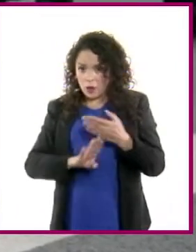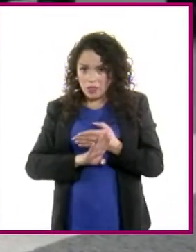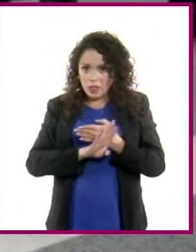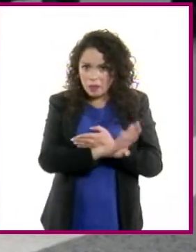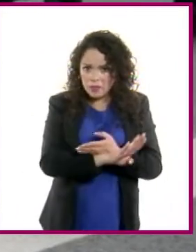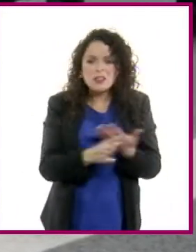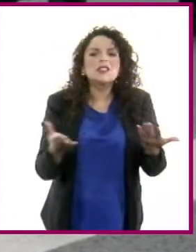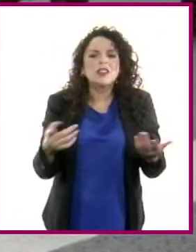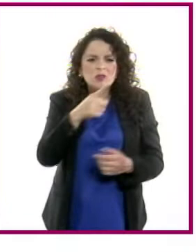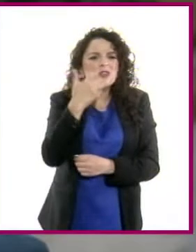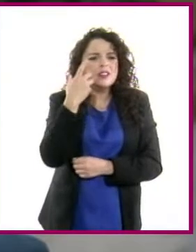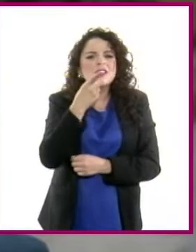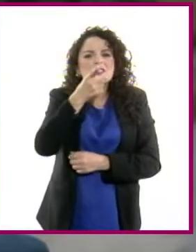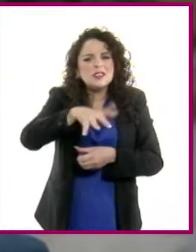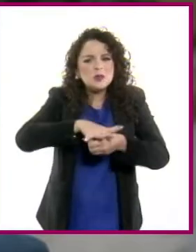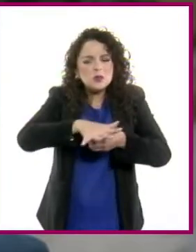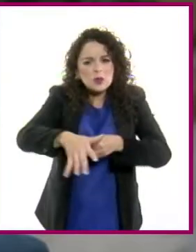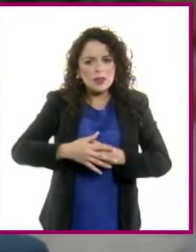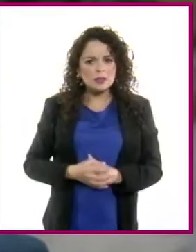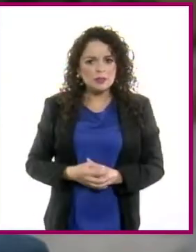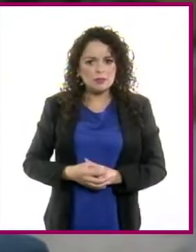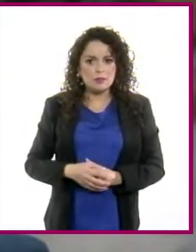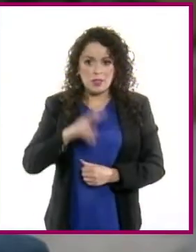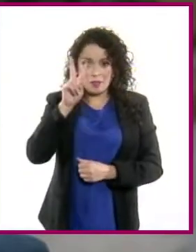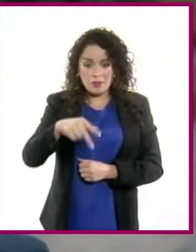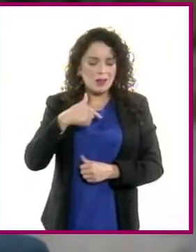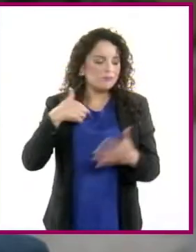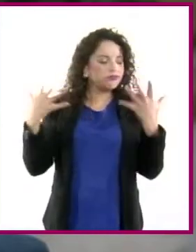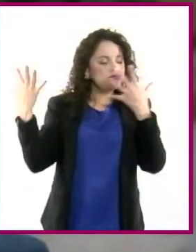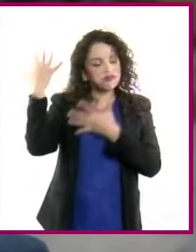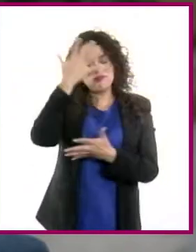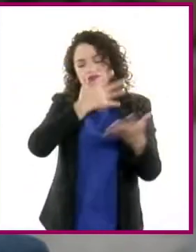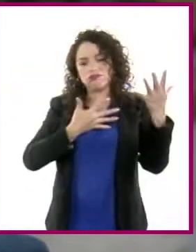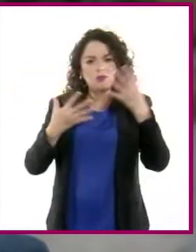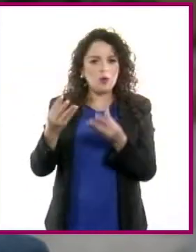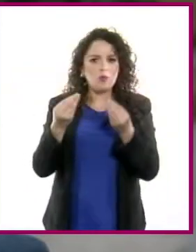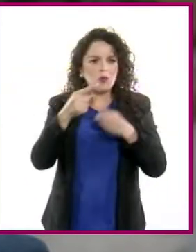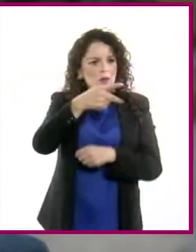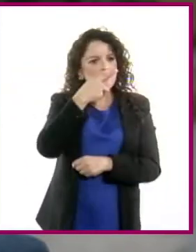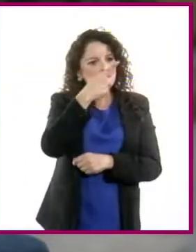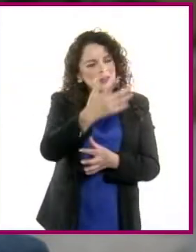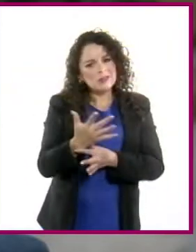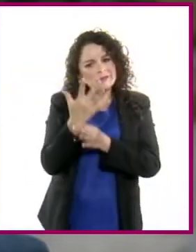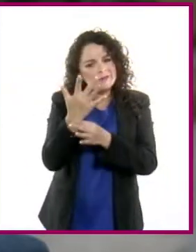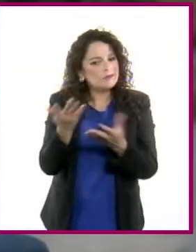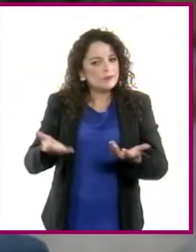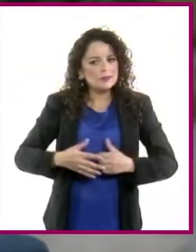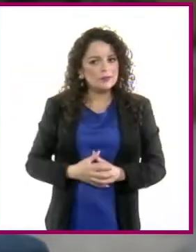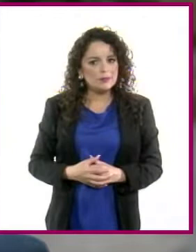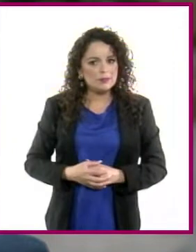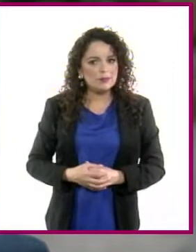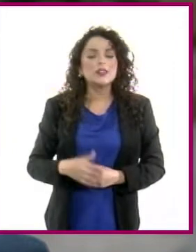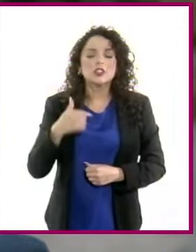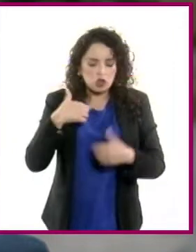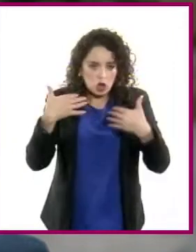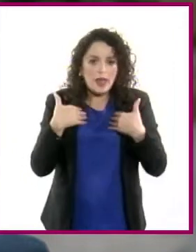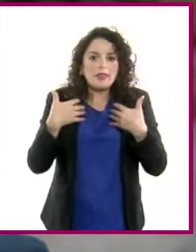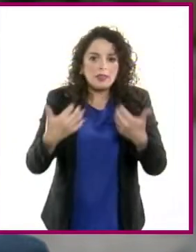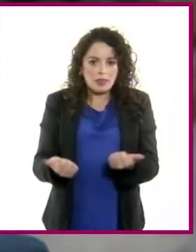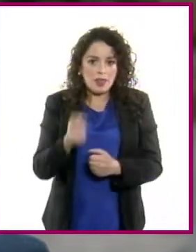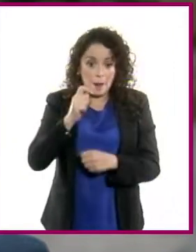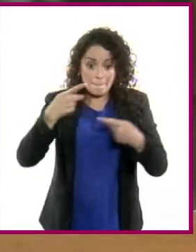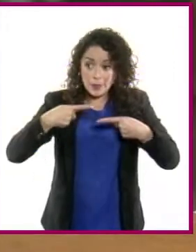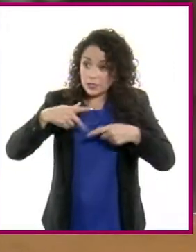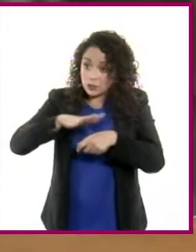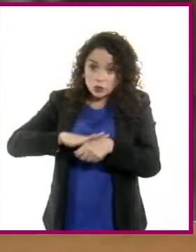refería? Yo estoy todavía más confundida con esto que propone usted. Puedo entender lo de que en la sociedad